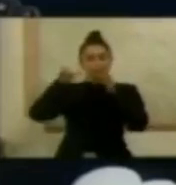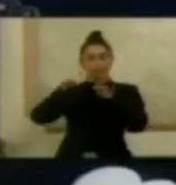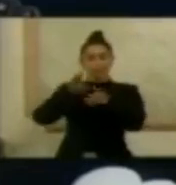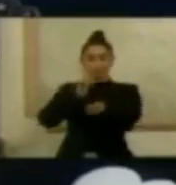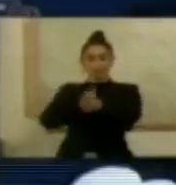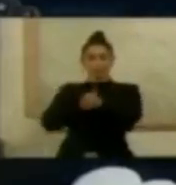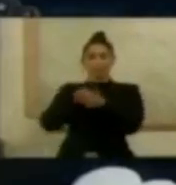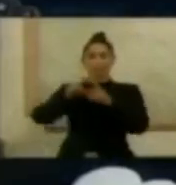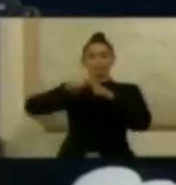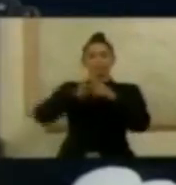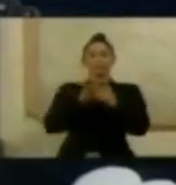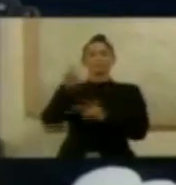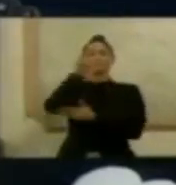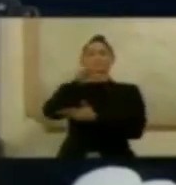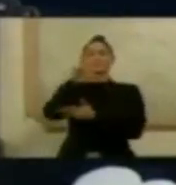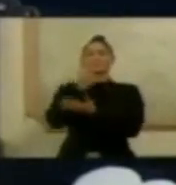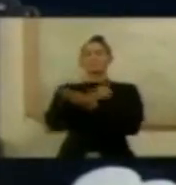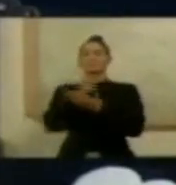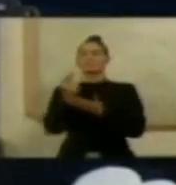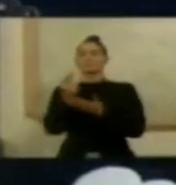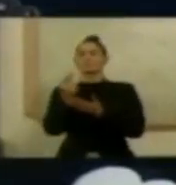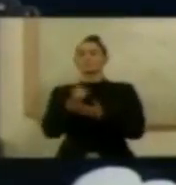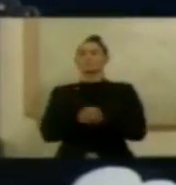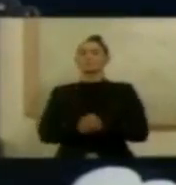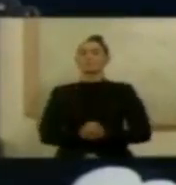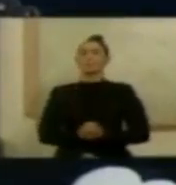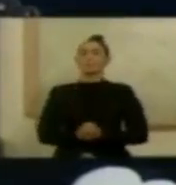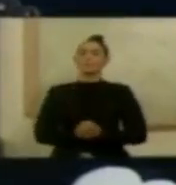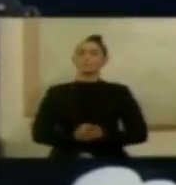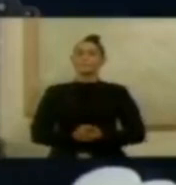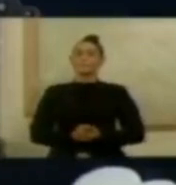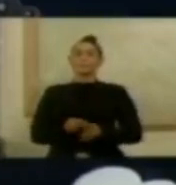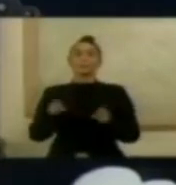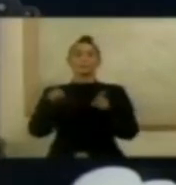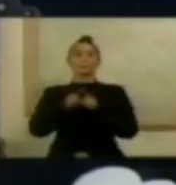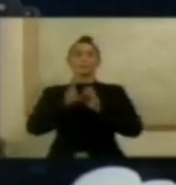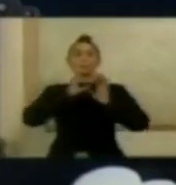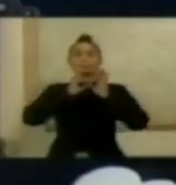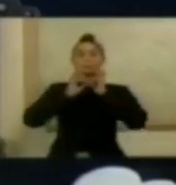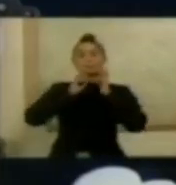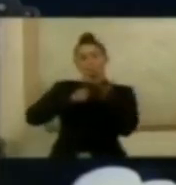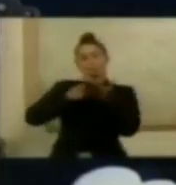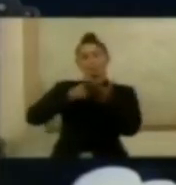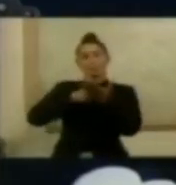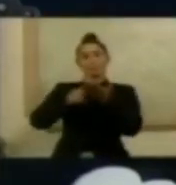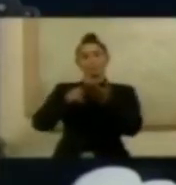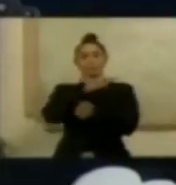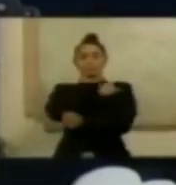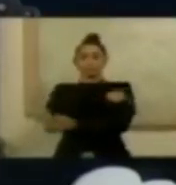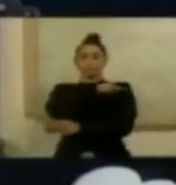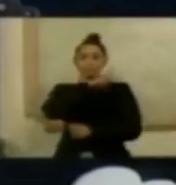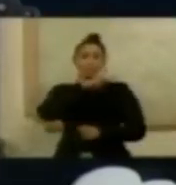fuera todavía de la cobertura del seguro, y esto en cierta forma es una retranca para acceder al servicio de salud y menos y más en